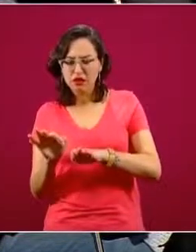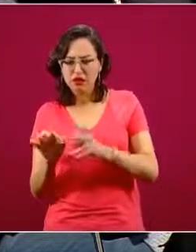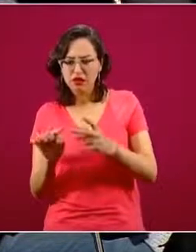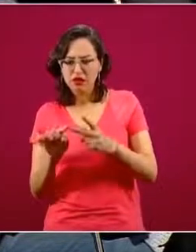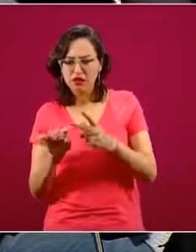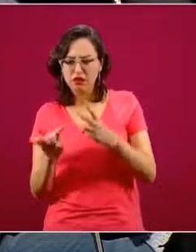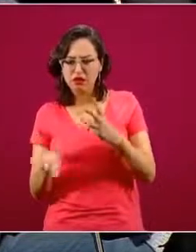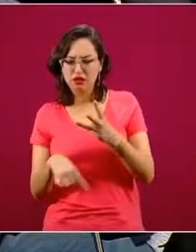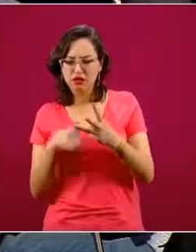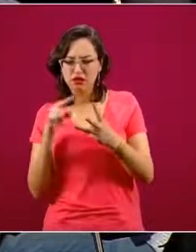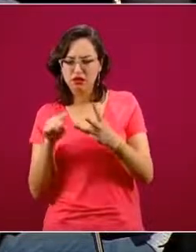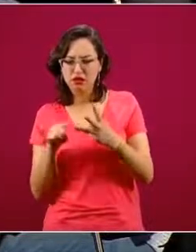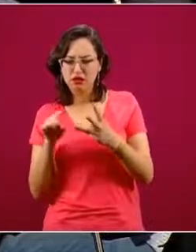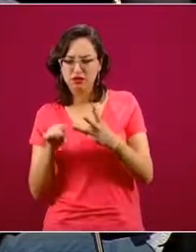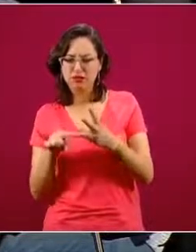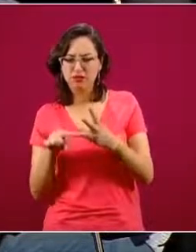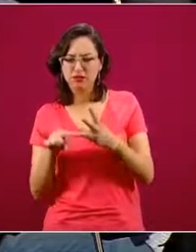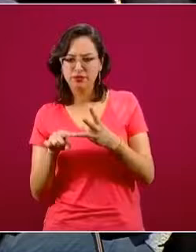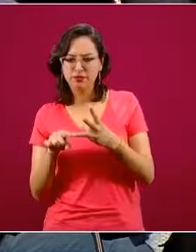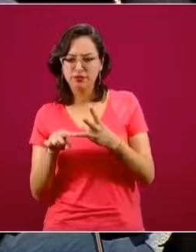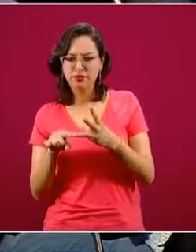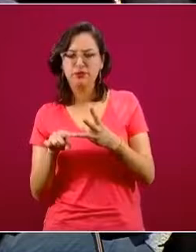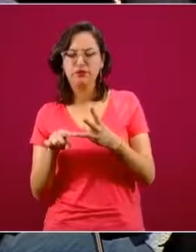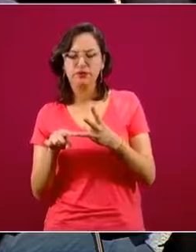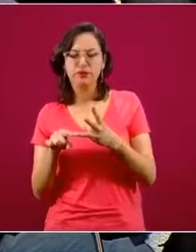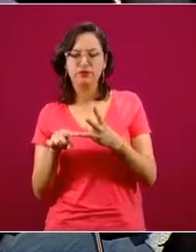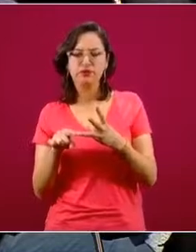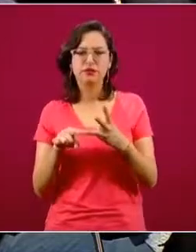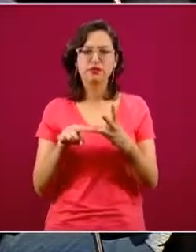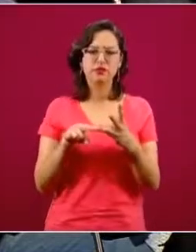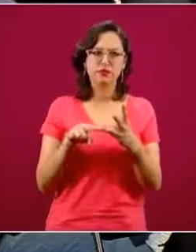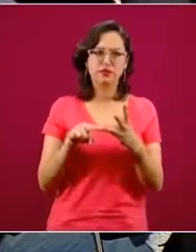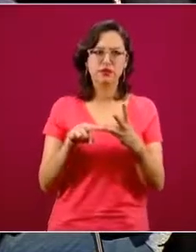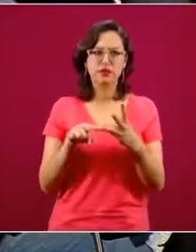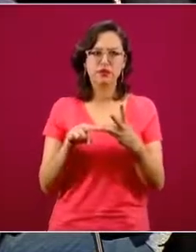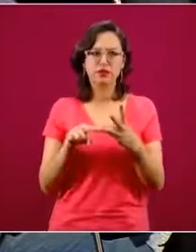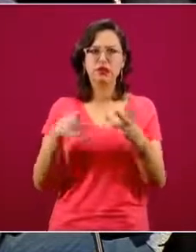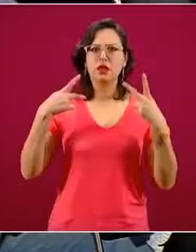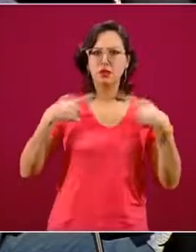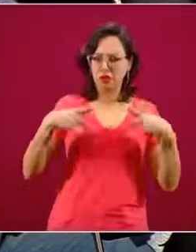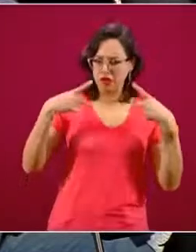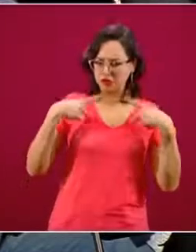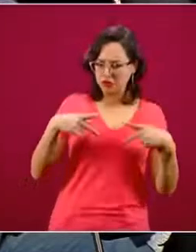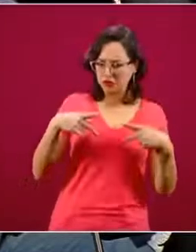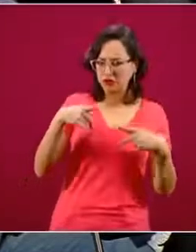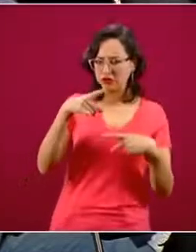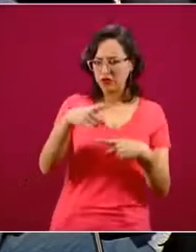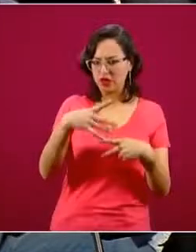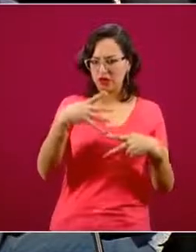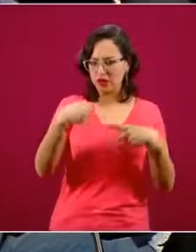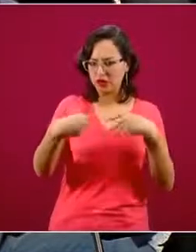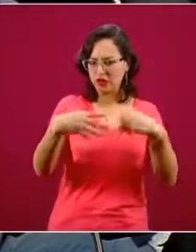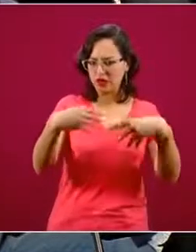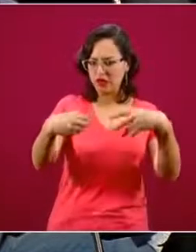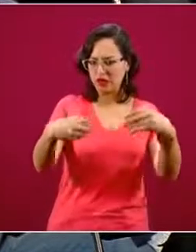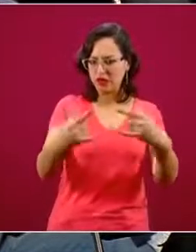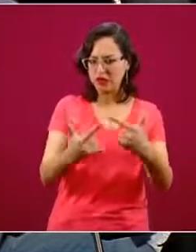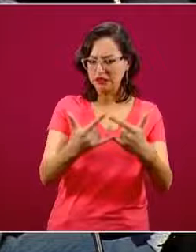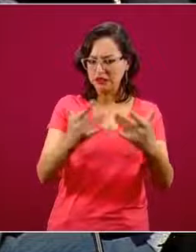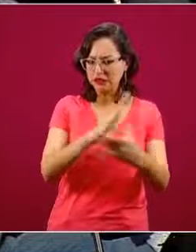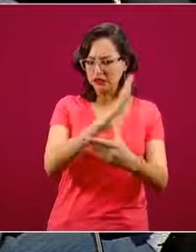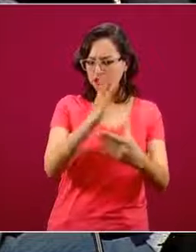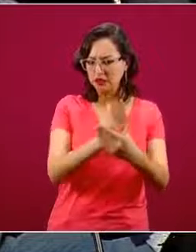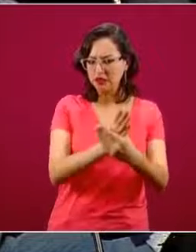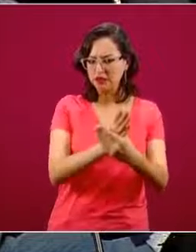tercera pregunta sería si una vez que ven el historial médico de estas personas que se están contagiando, pueden